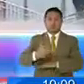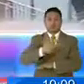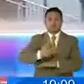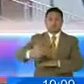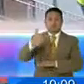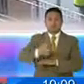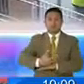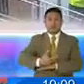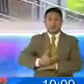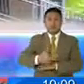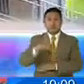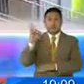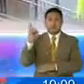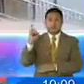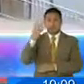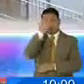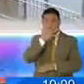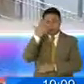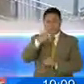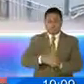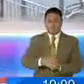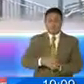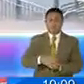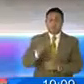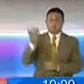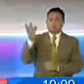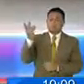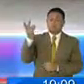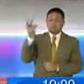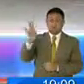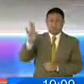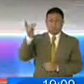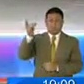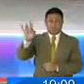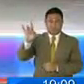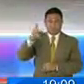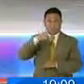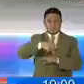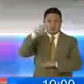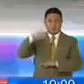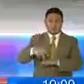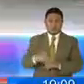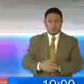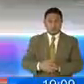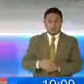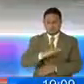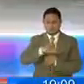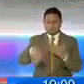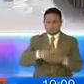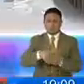Imbabura y Esmeraldas. Finalmente, 17 y 18 en Pichincha. En total, suman